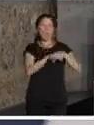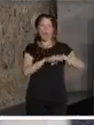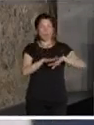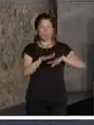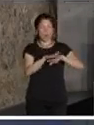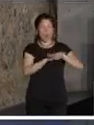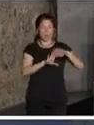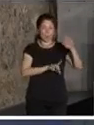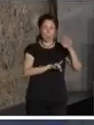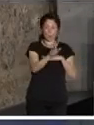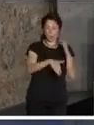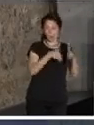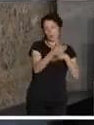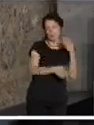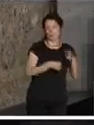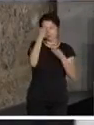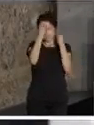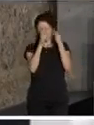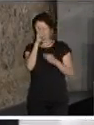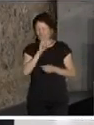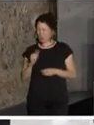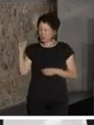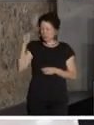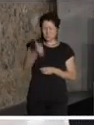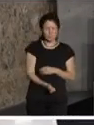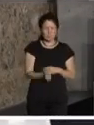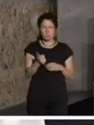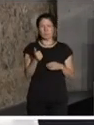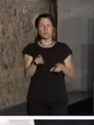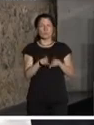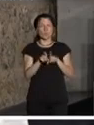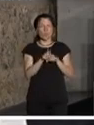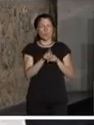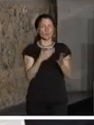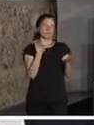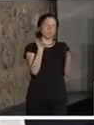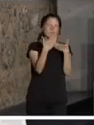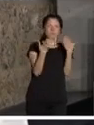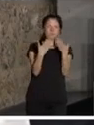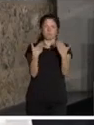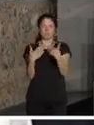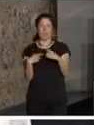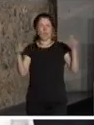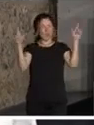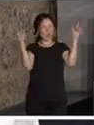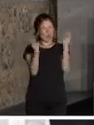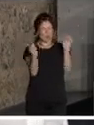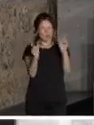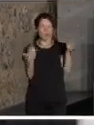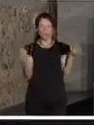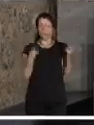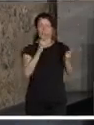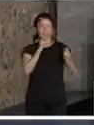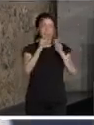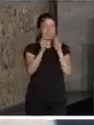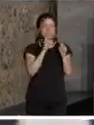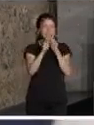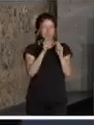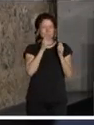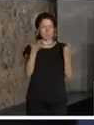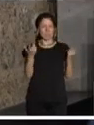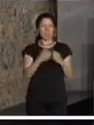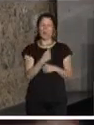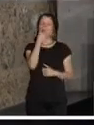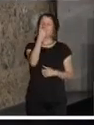progresista pensad Cuántos años pasaron en cada tertulia en cada televisión en cada entrevista que nos